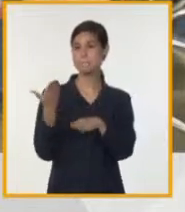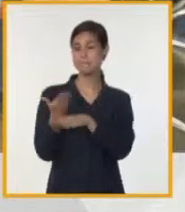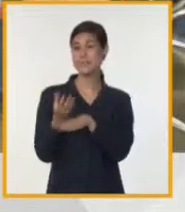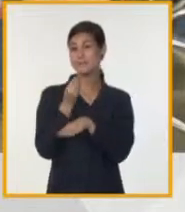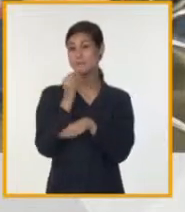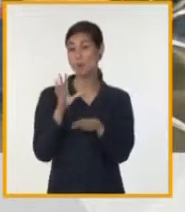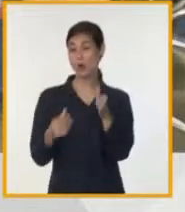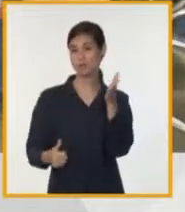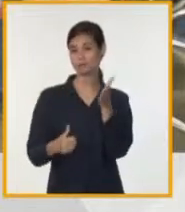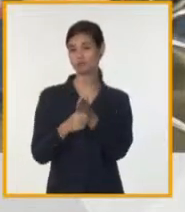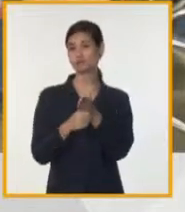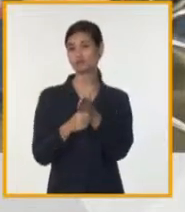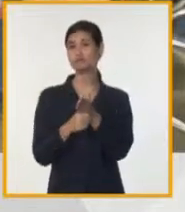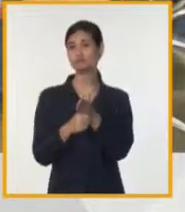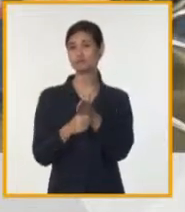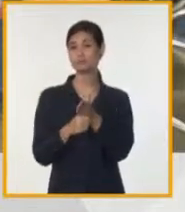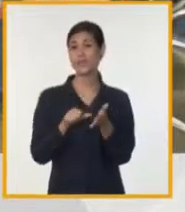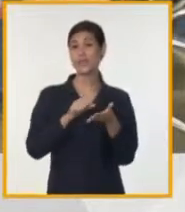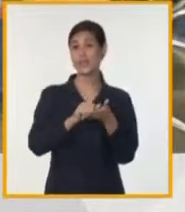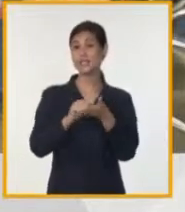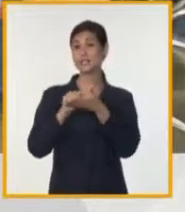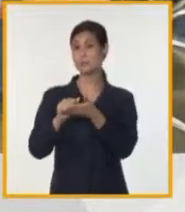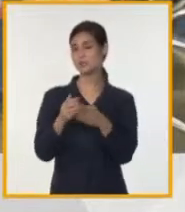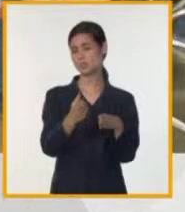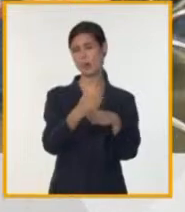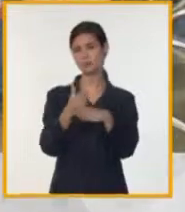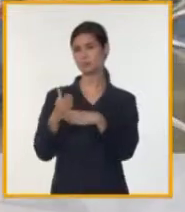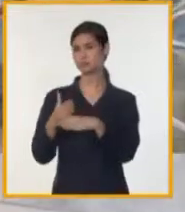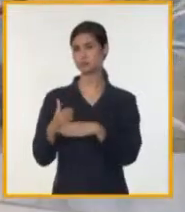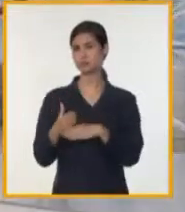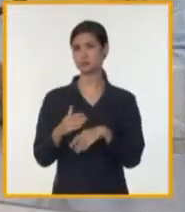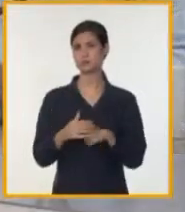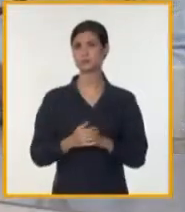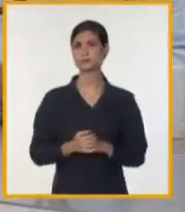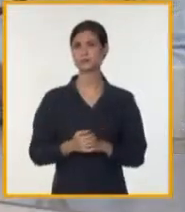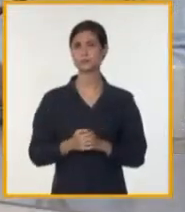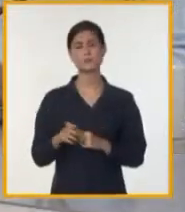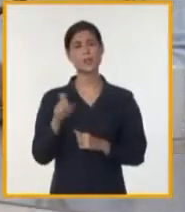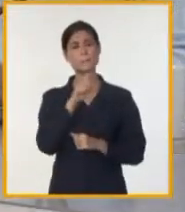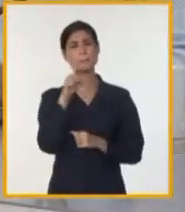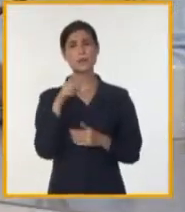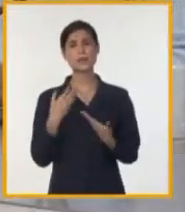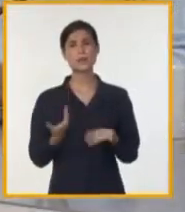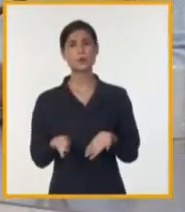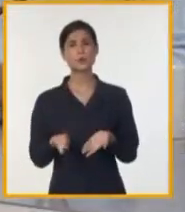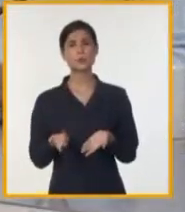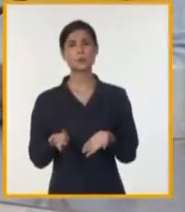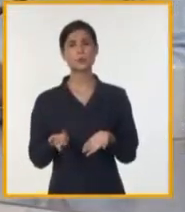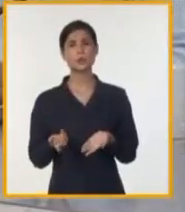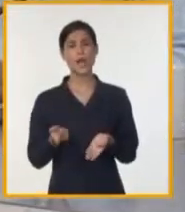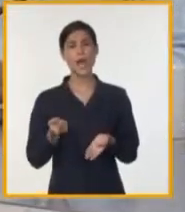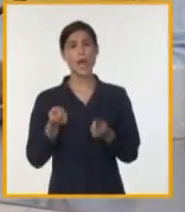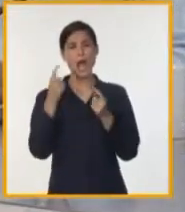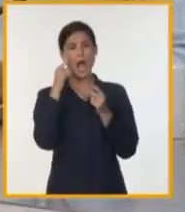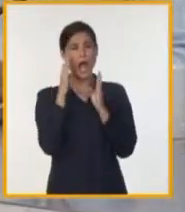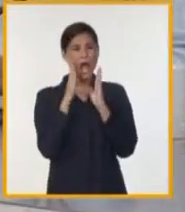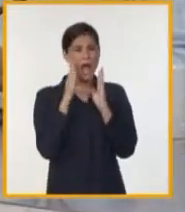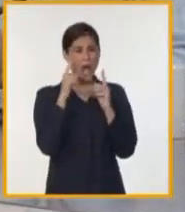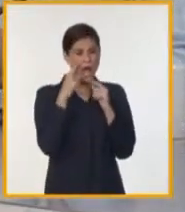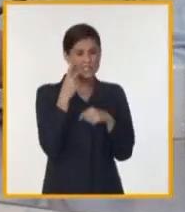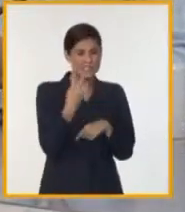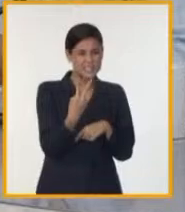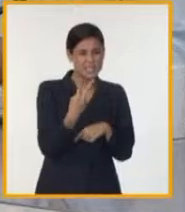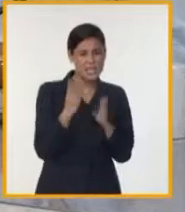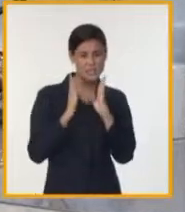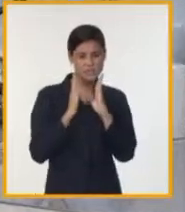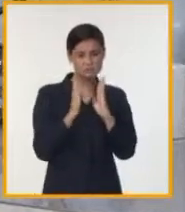ni del servicio del plan turquía. Eso me gustaría aclararlo acá, porque incluso nosotros mismos decíamos, bueno, lo atienden al menos el